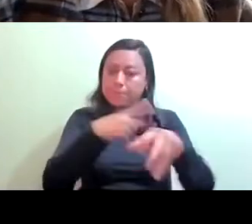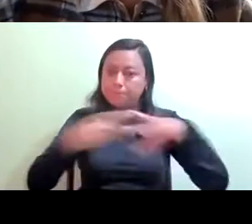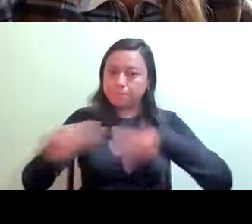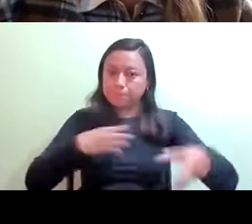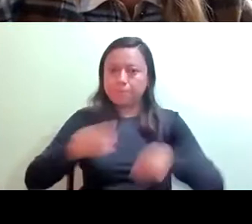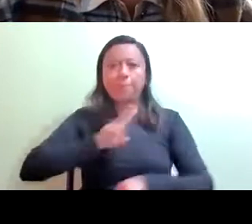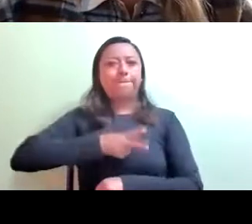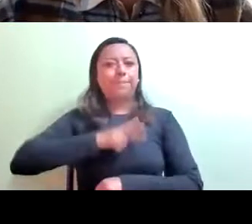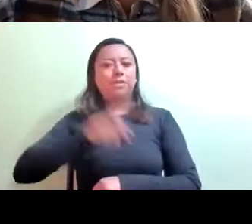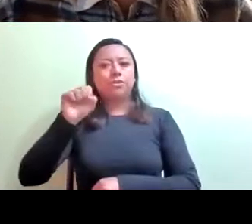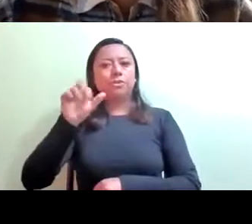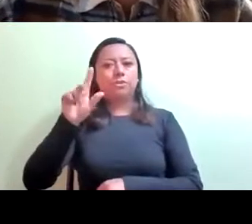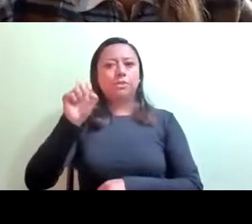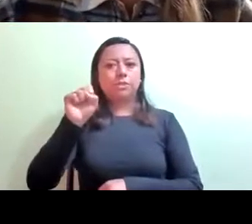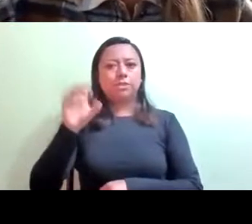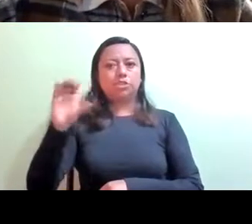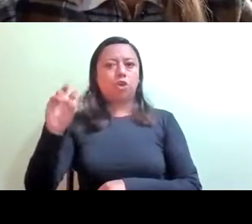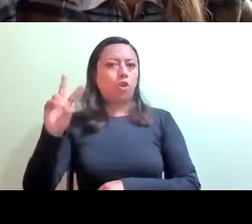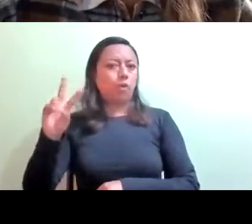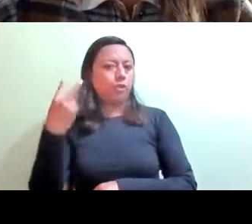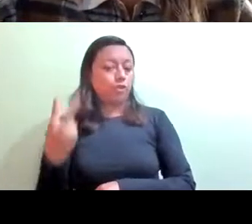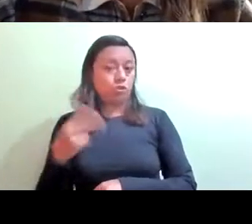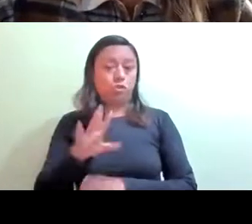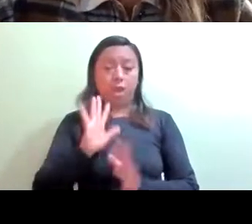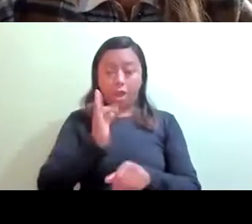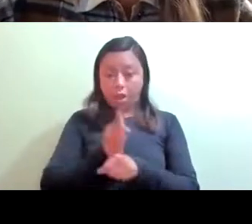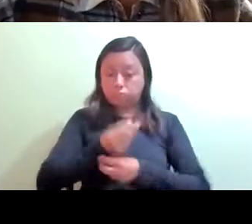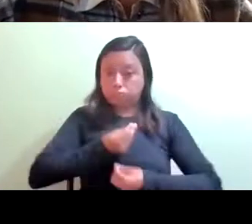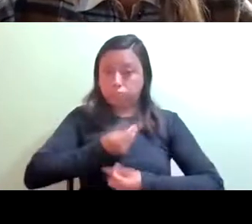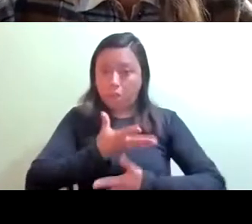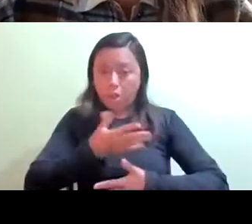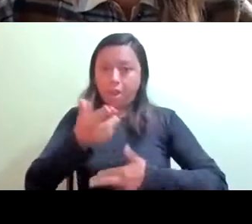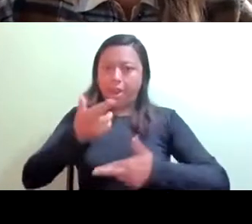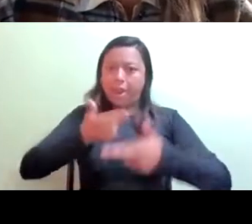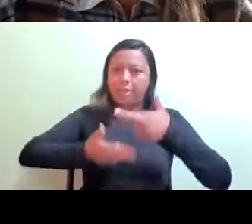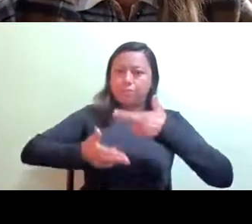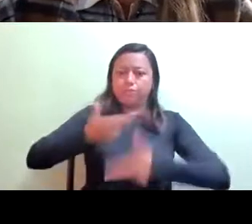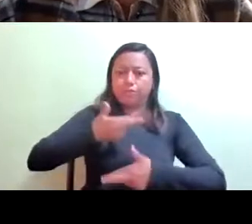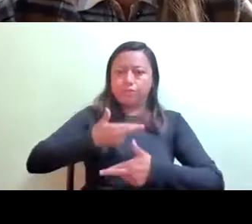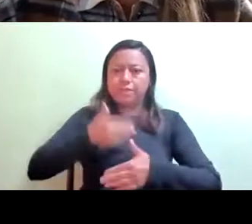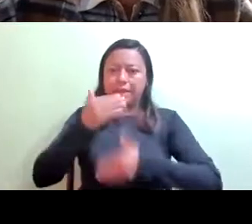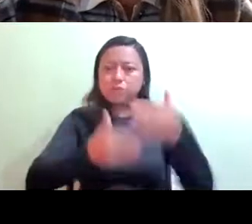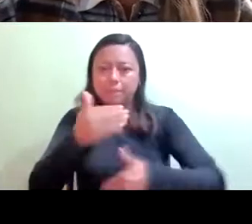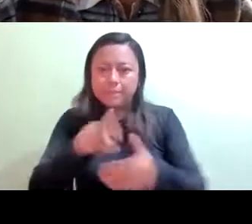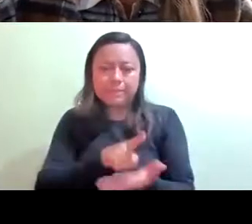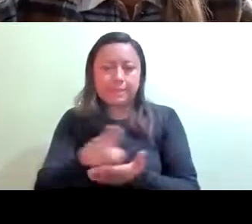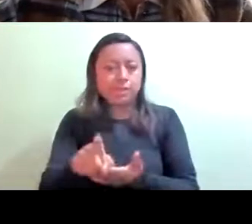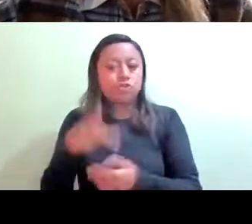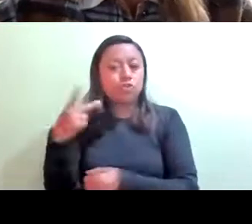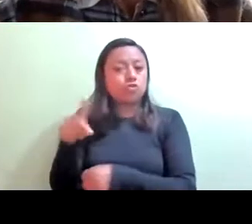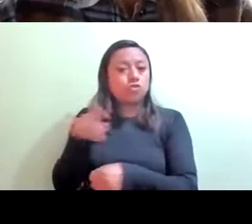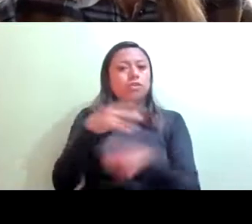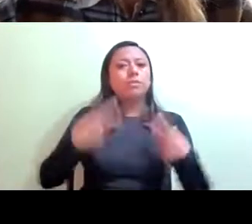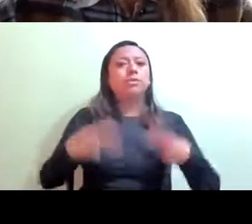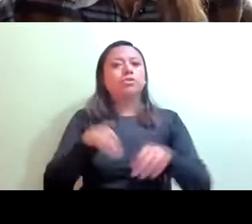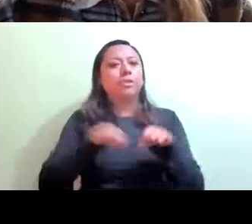virus SARS-CoV-2 se han manifestado retrocesos en los avances de los derechos de los trabajadores y de qué